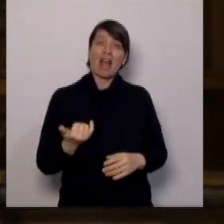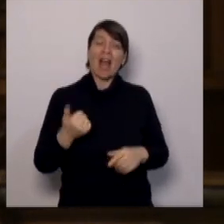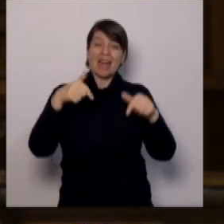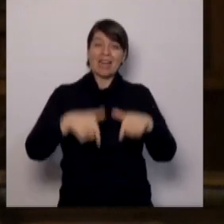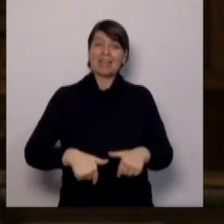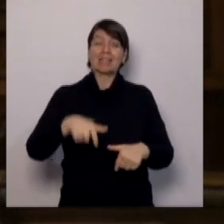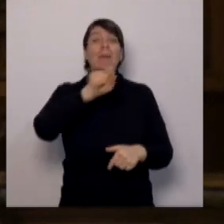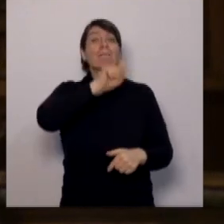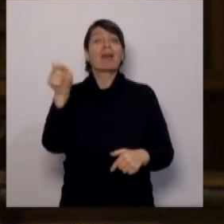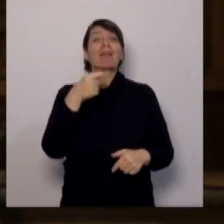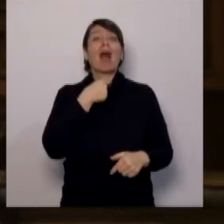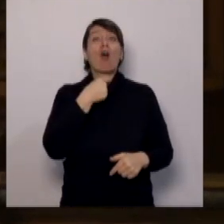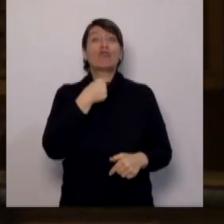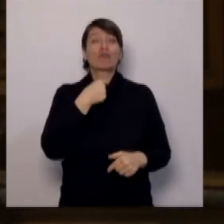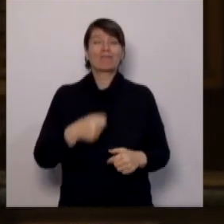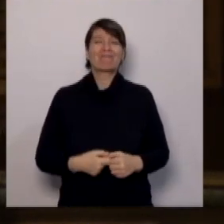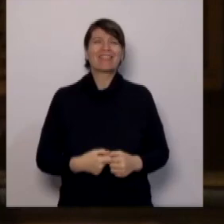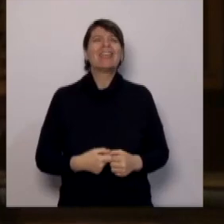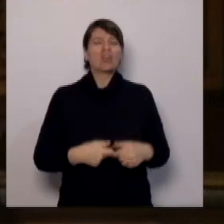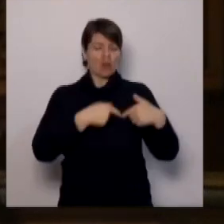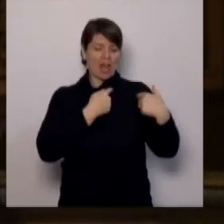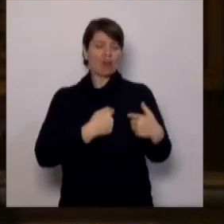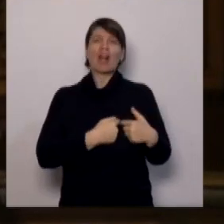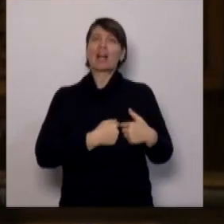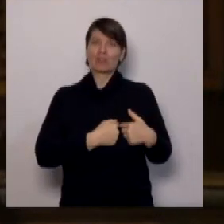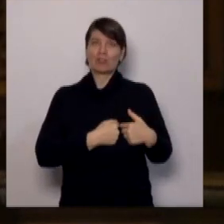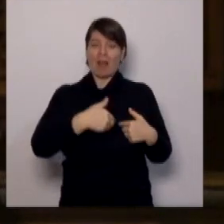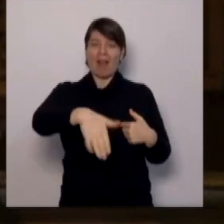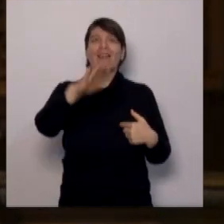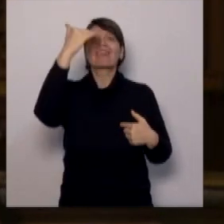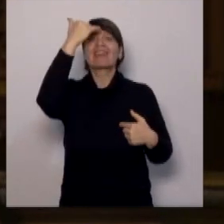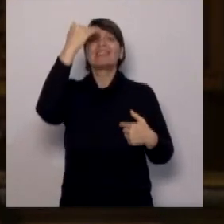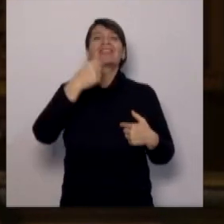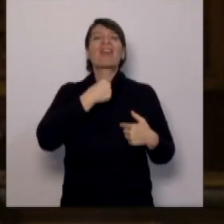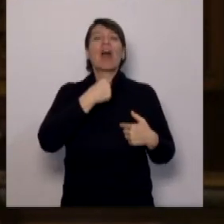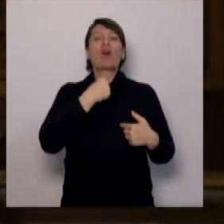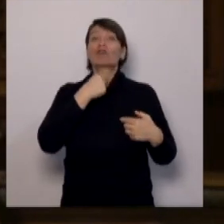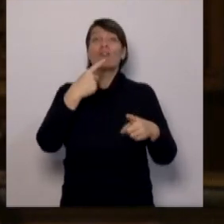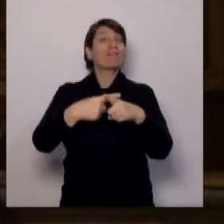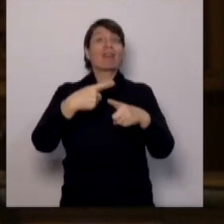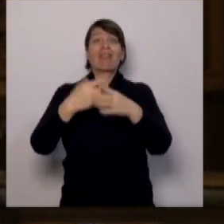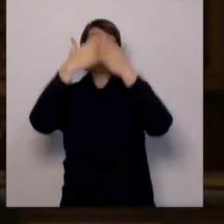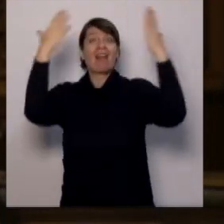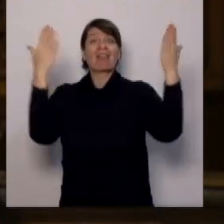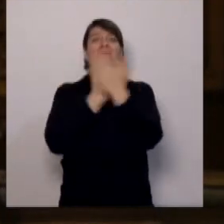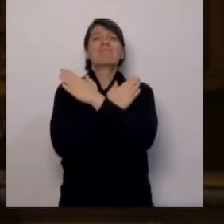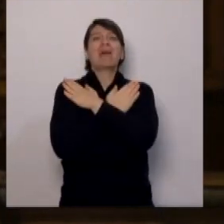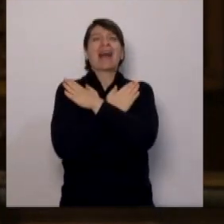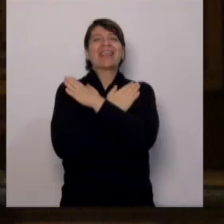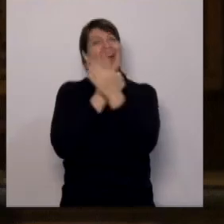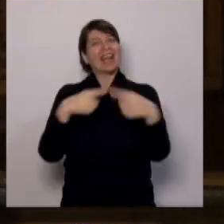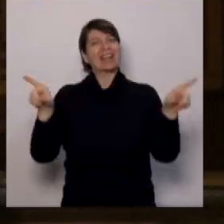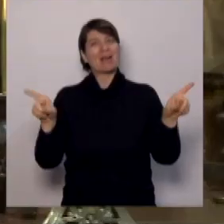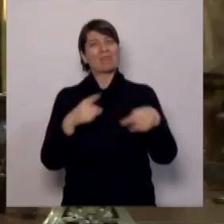mes de agosto que iniciamos con el corazón al 15 de agosto, la gran fiesta de la Virgen. Cantamos.